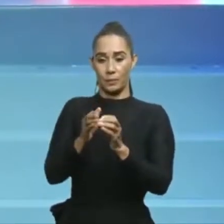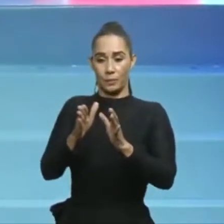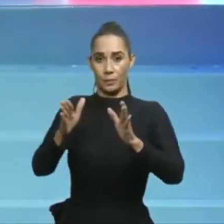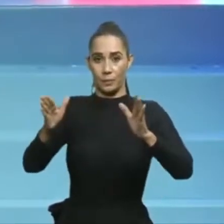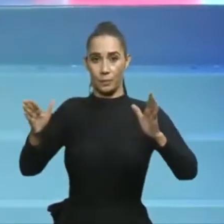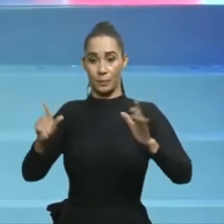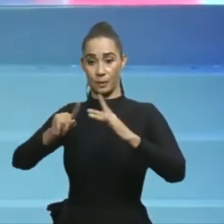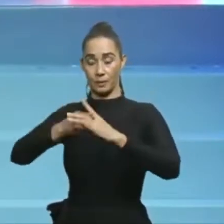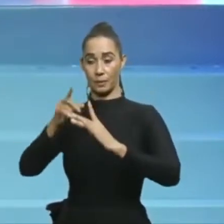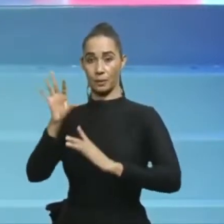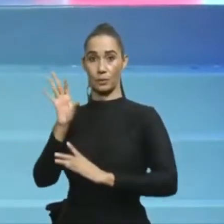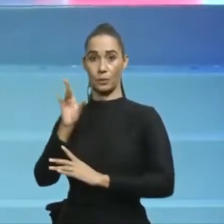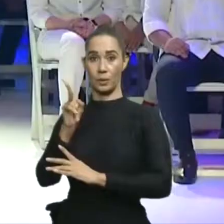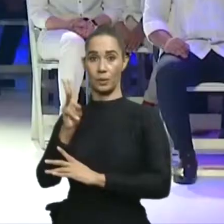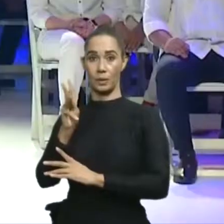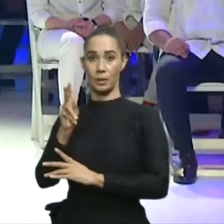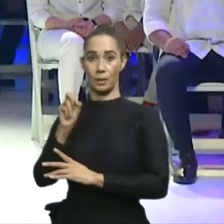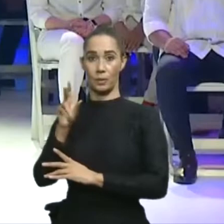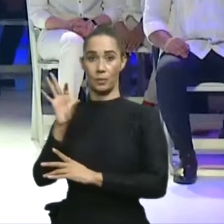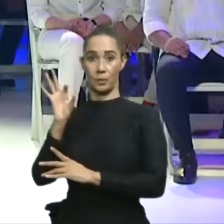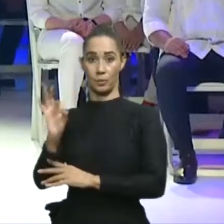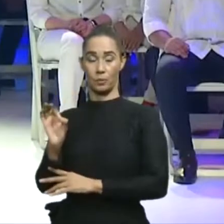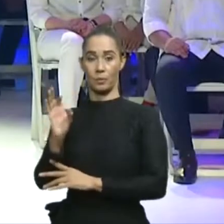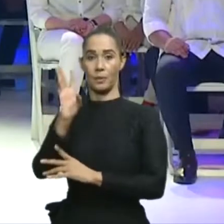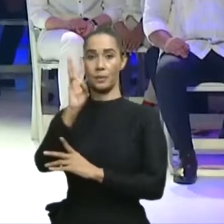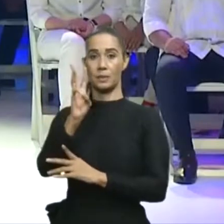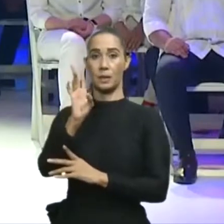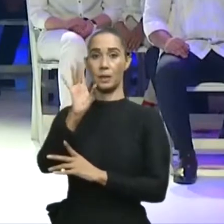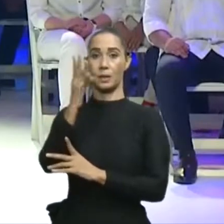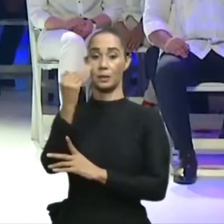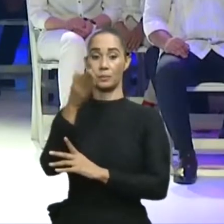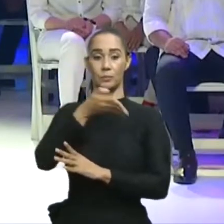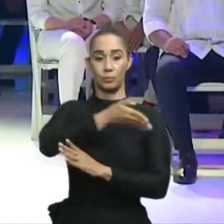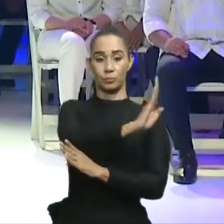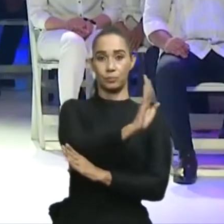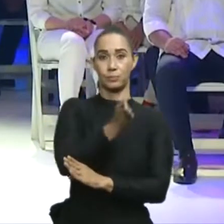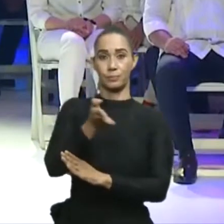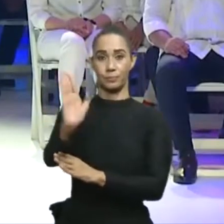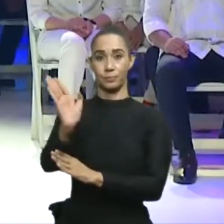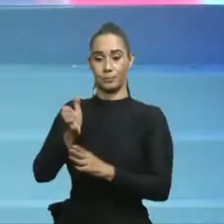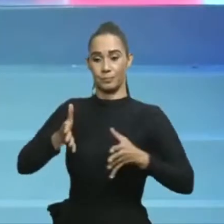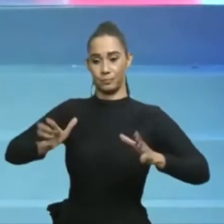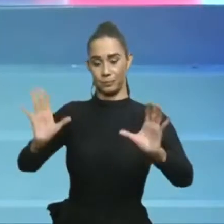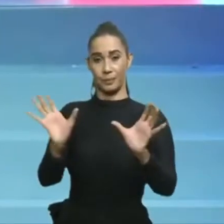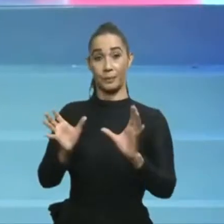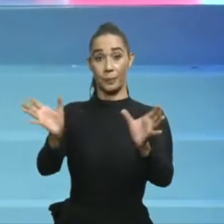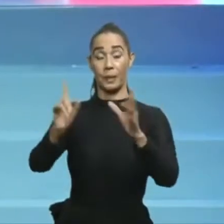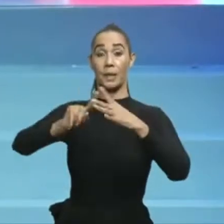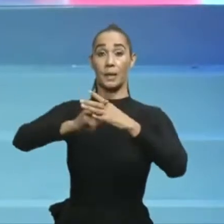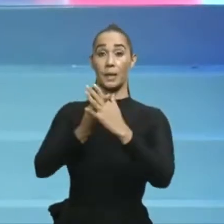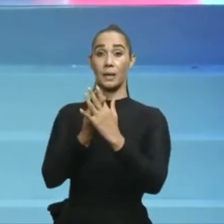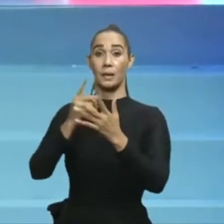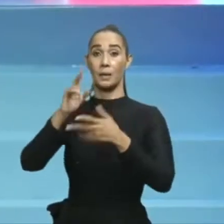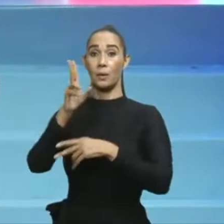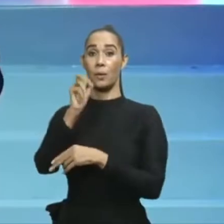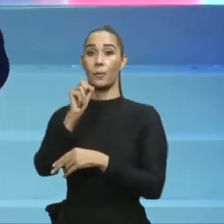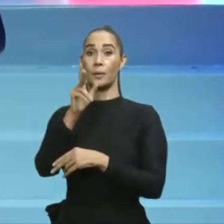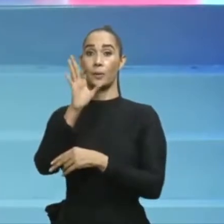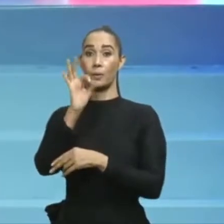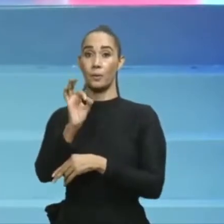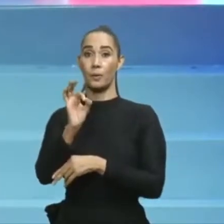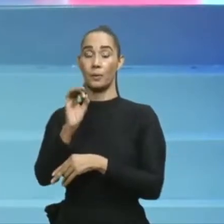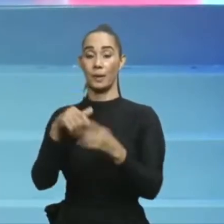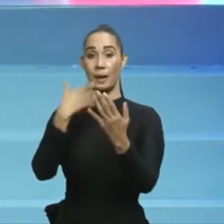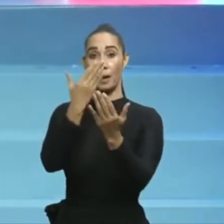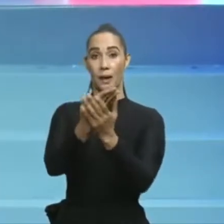kilómetro 9 de 6 a 14 carriles y el reasfaltado de la autopista desde el kilómetro 9 hasta santiago y